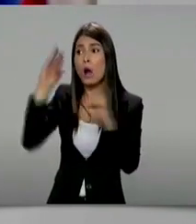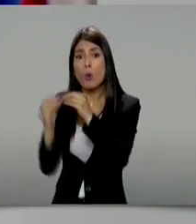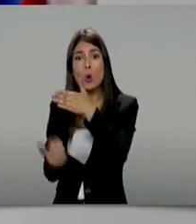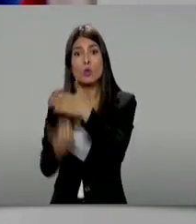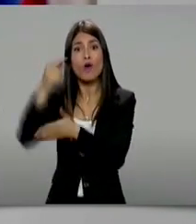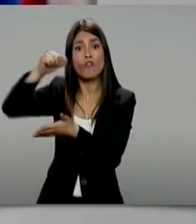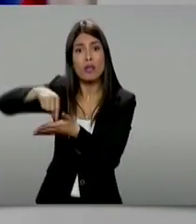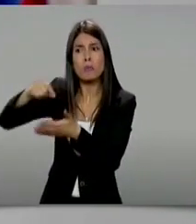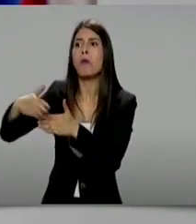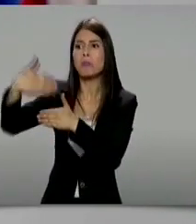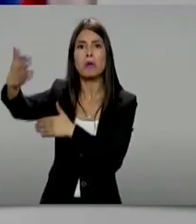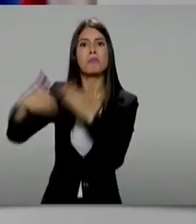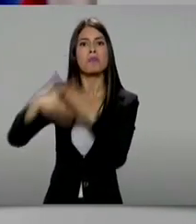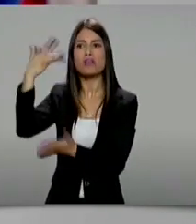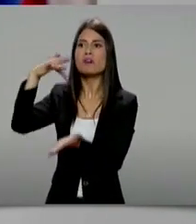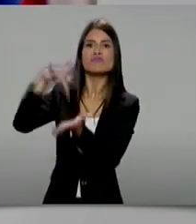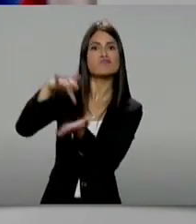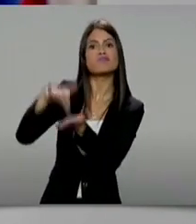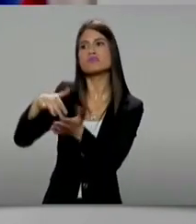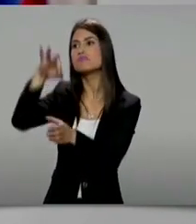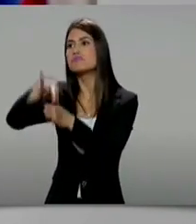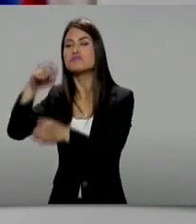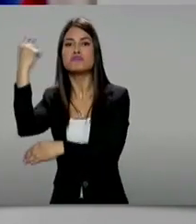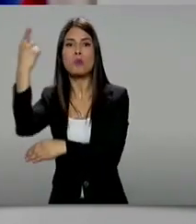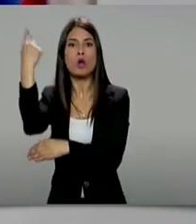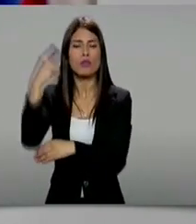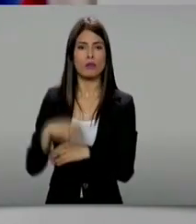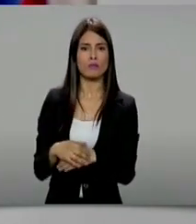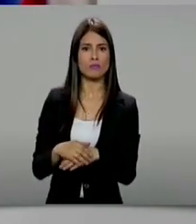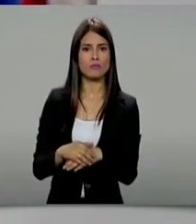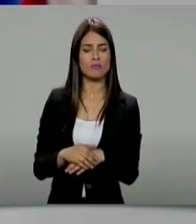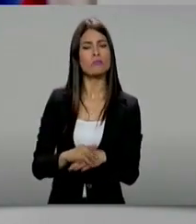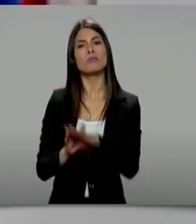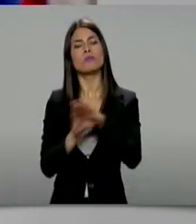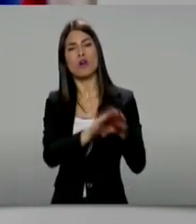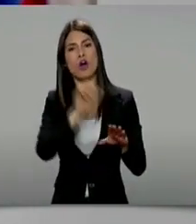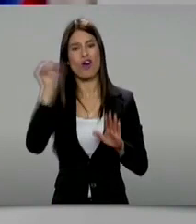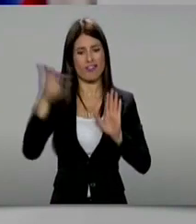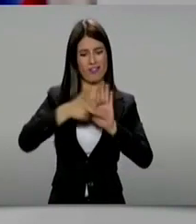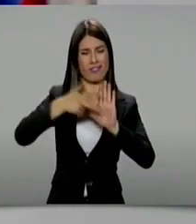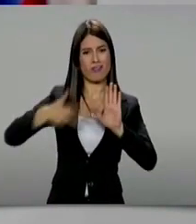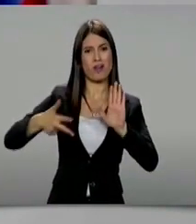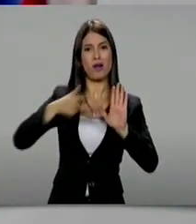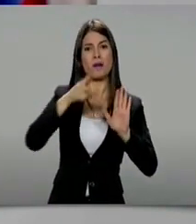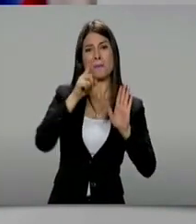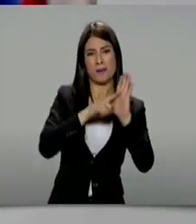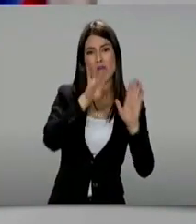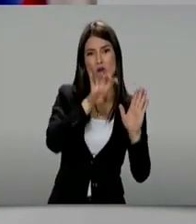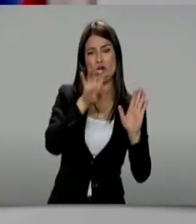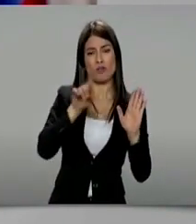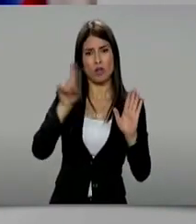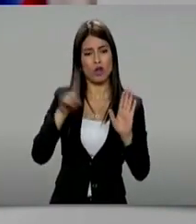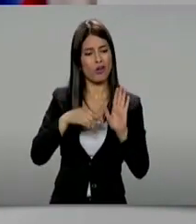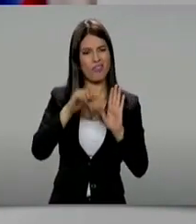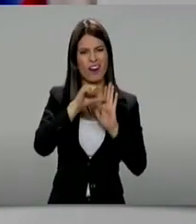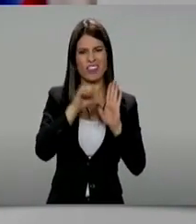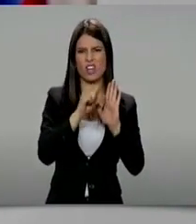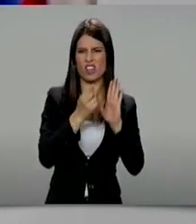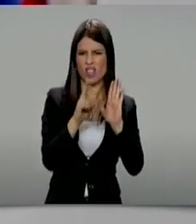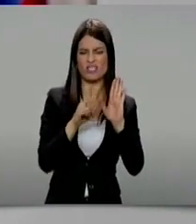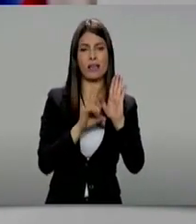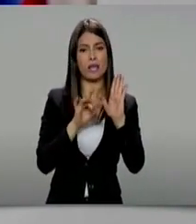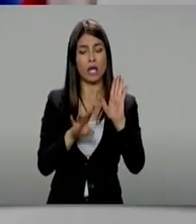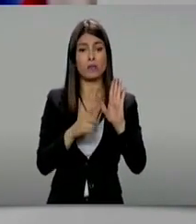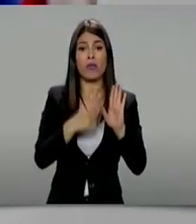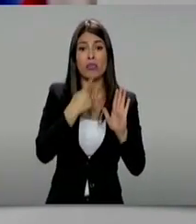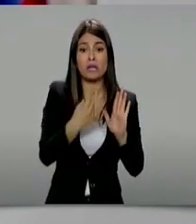constitución del 91 los artículos 12 y 13 transitorios le daban la posibilidad al presidente de nombrar a